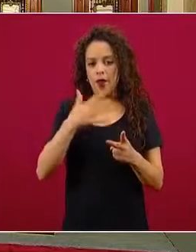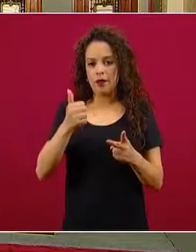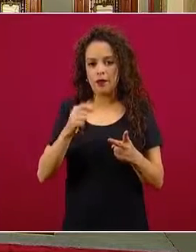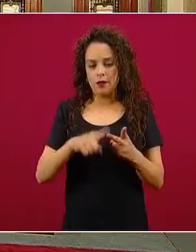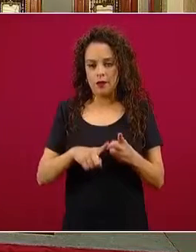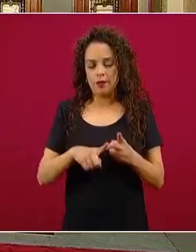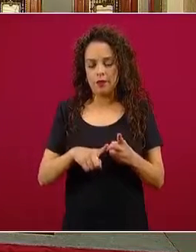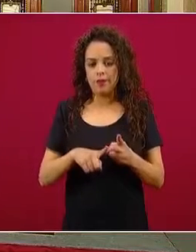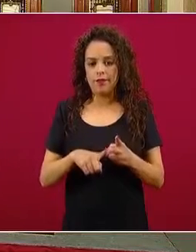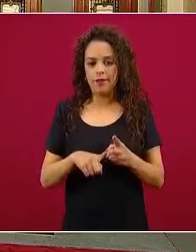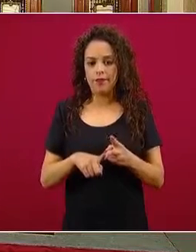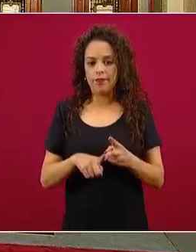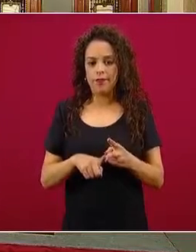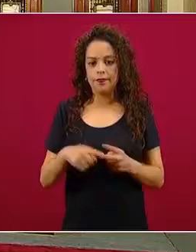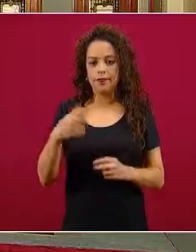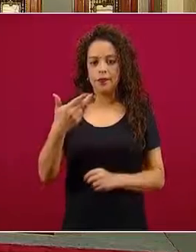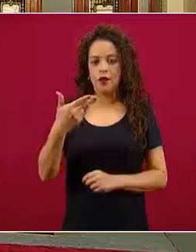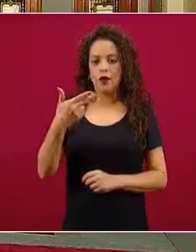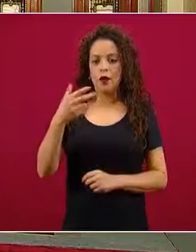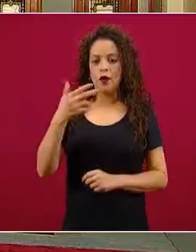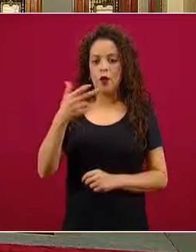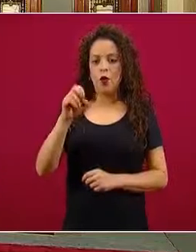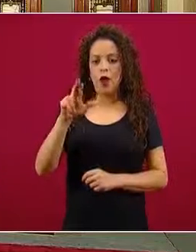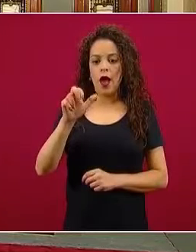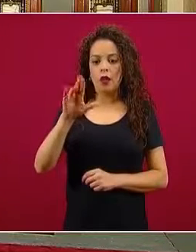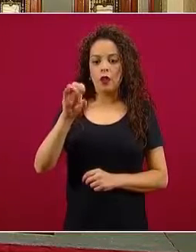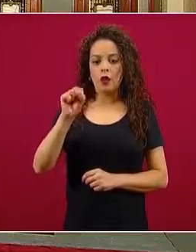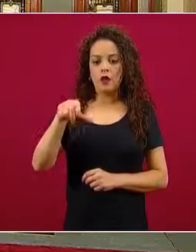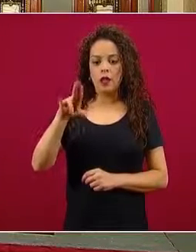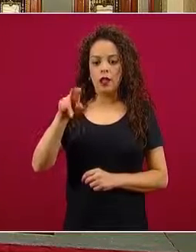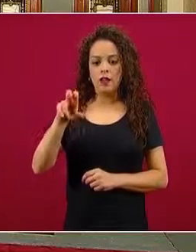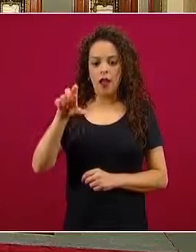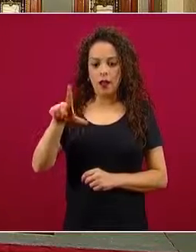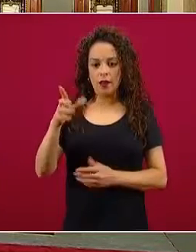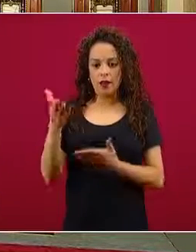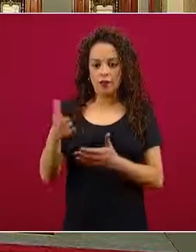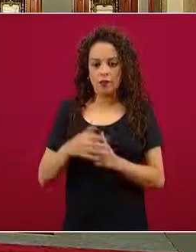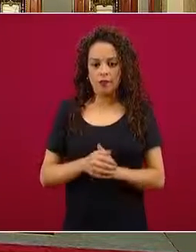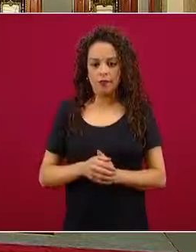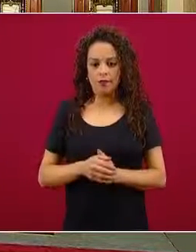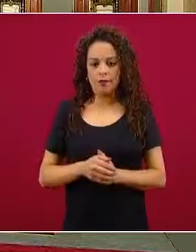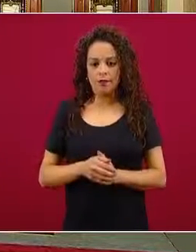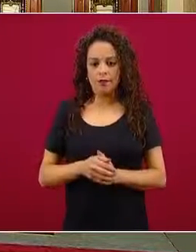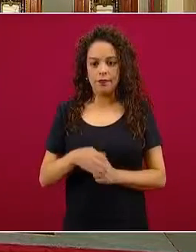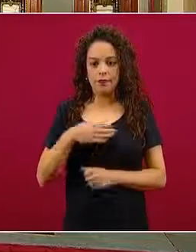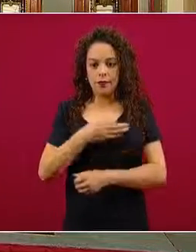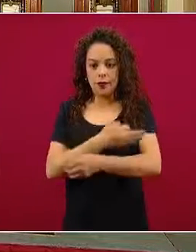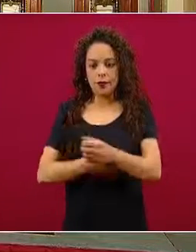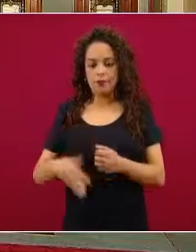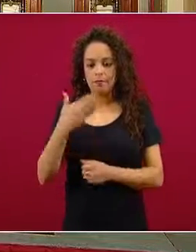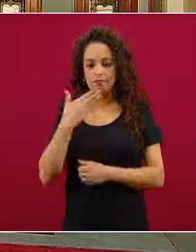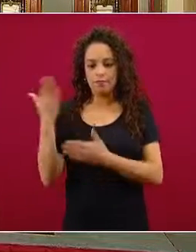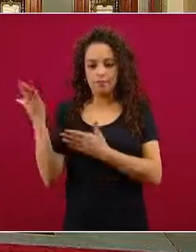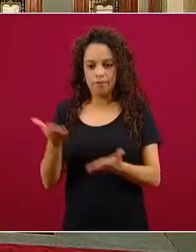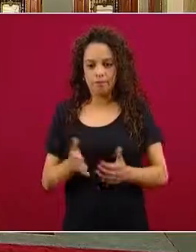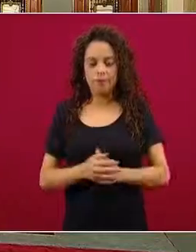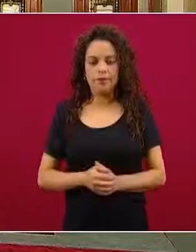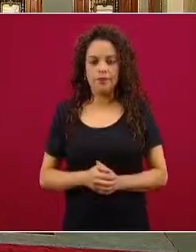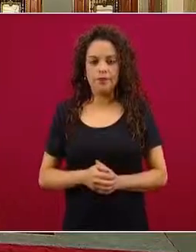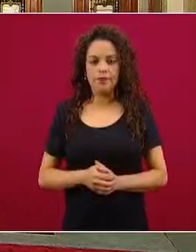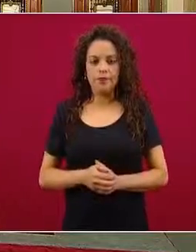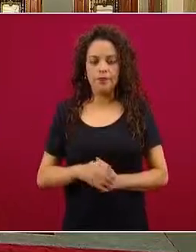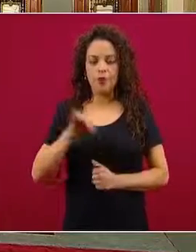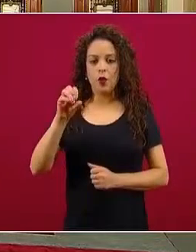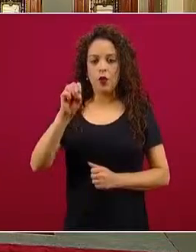Está Horacio Esquivel del programa de microcréditos para el bienestar. Buenas tardes, Horacio, bienvenido. Buenas tardes. Y también José Alfonso